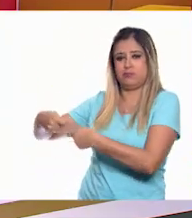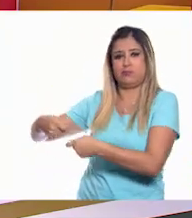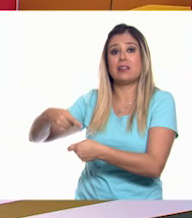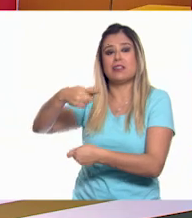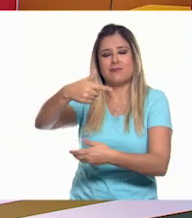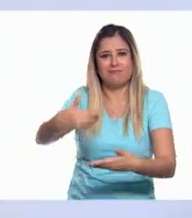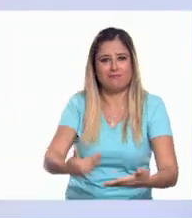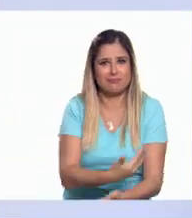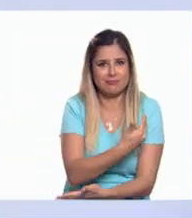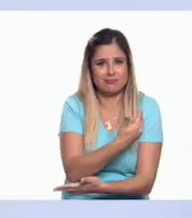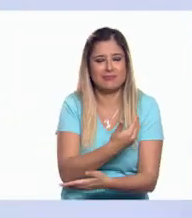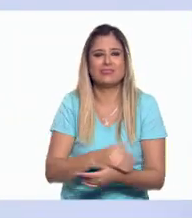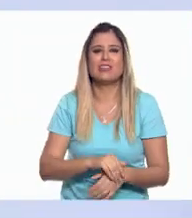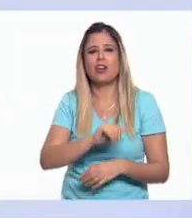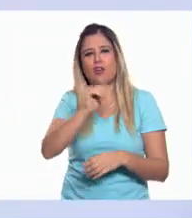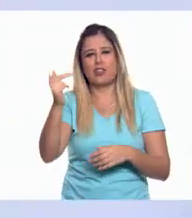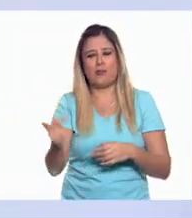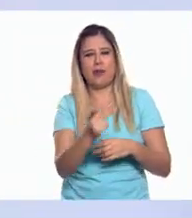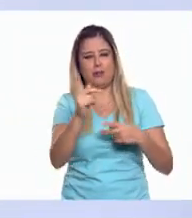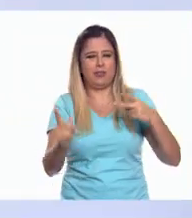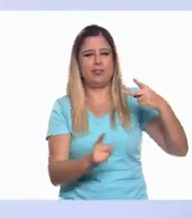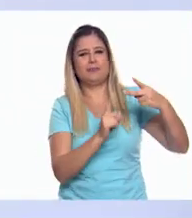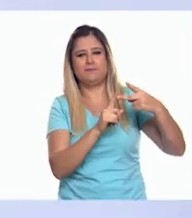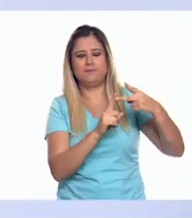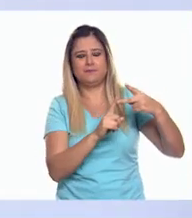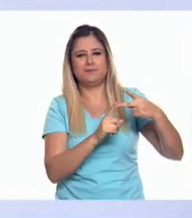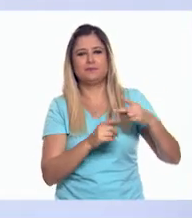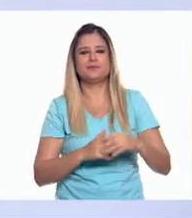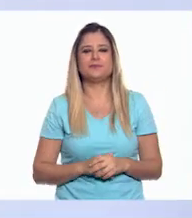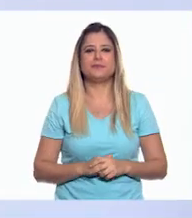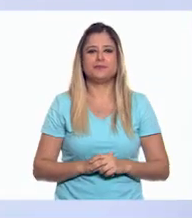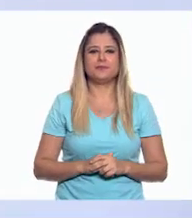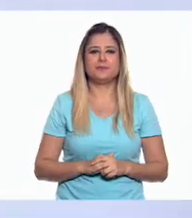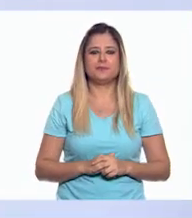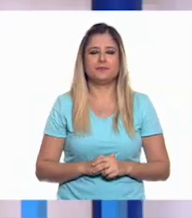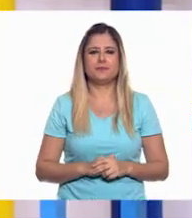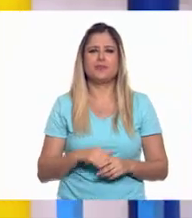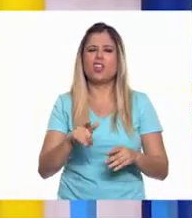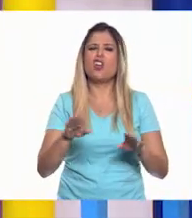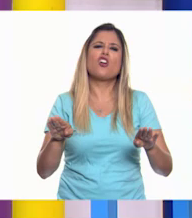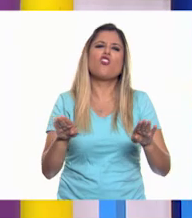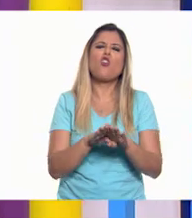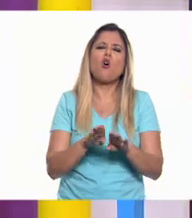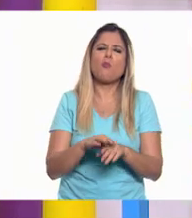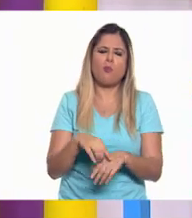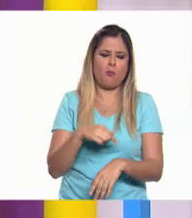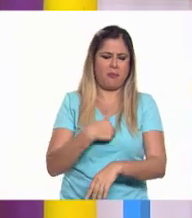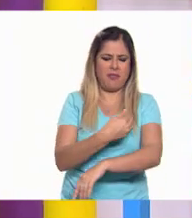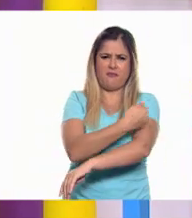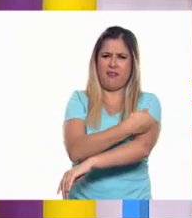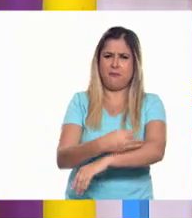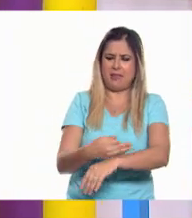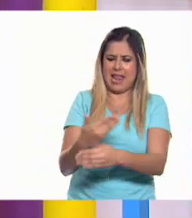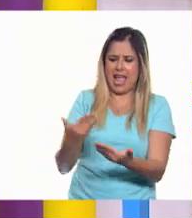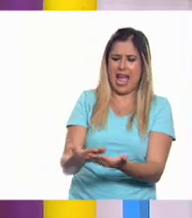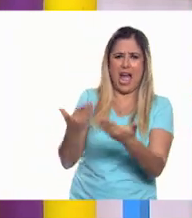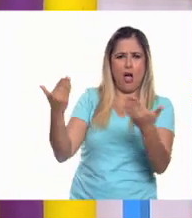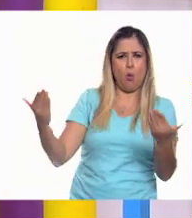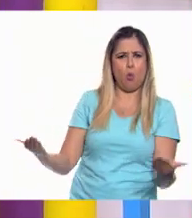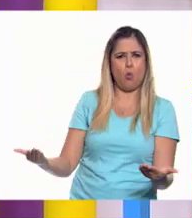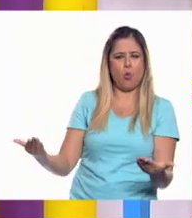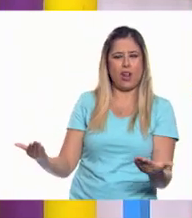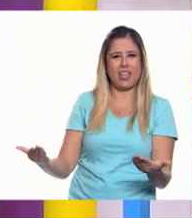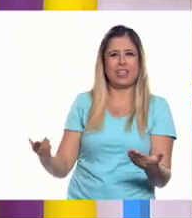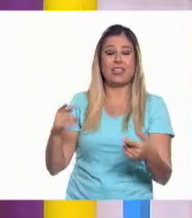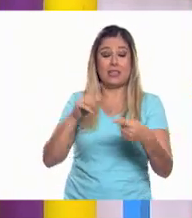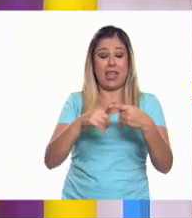La siguiente pregunta que Eric va a pegar es esta, que dice, ¿cómo es mi familia ahora? Esta que